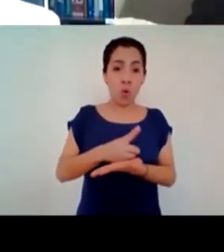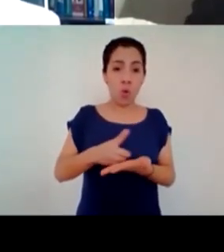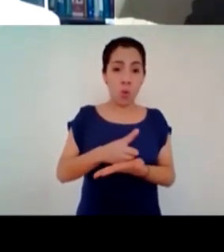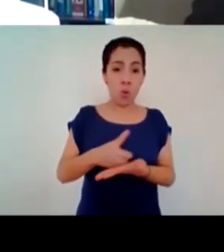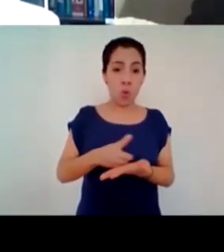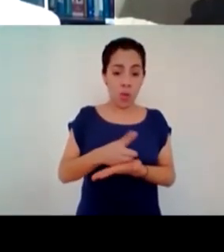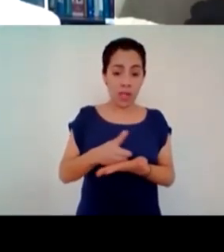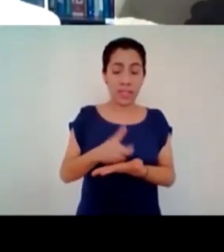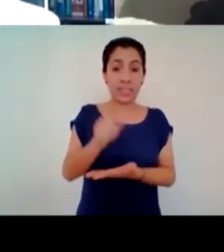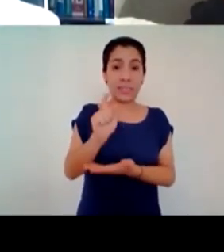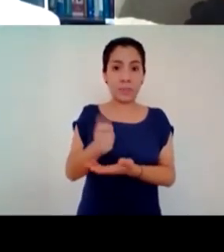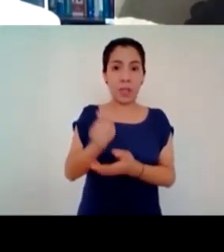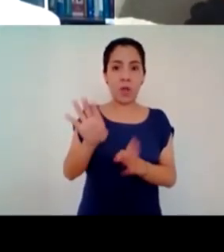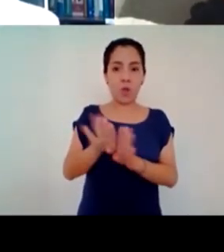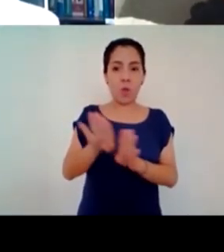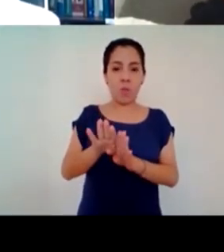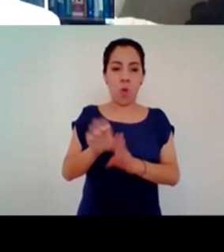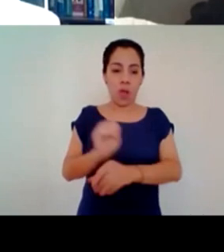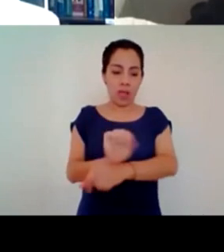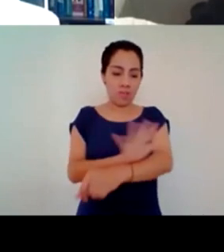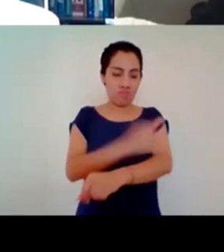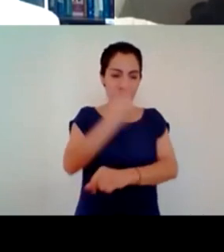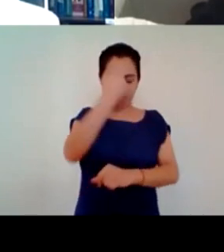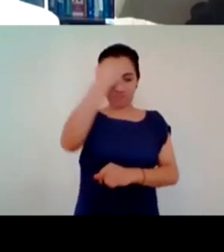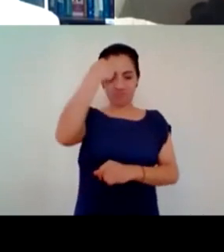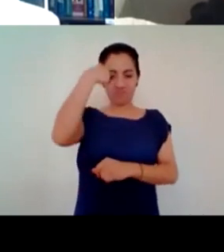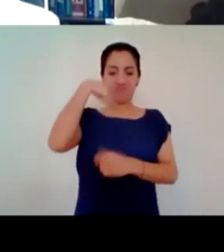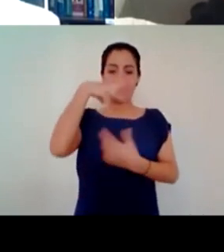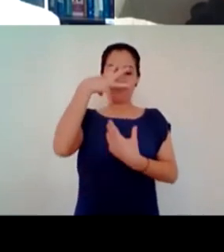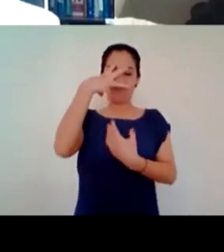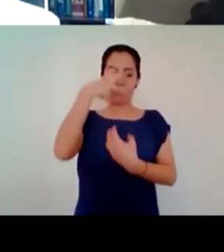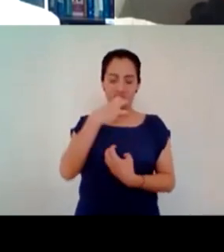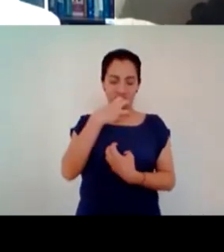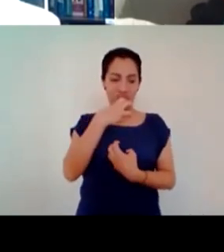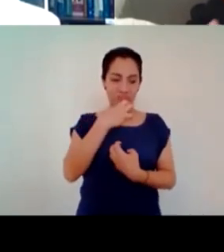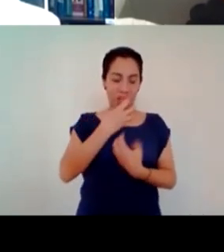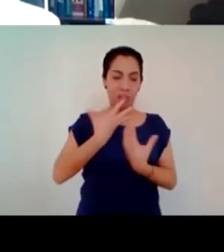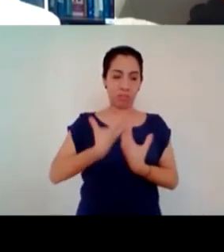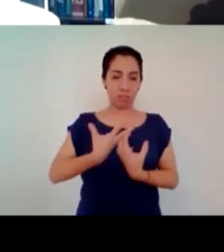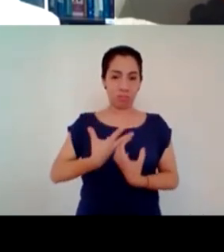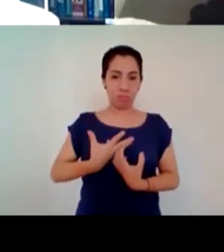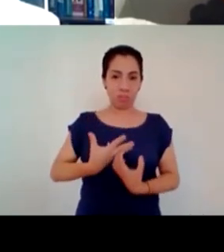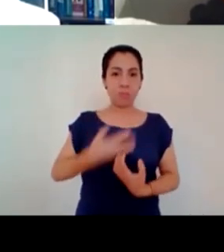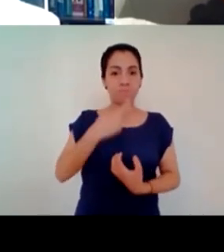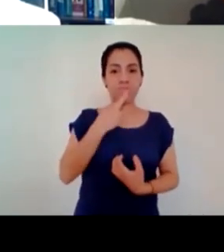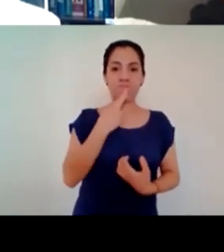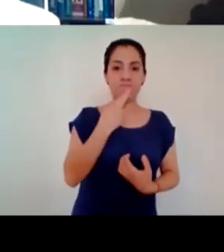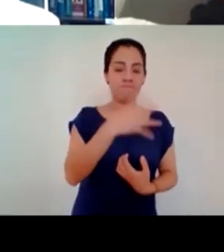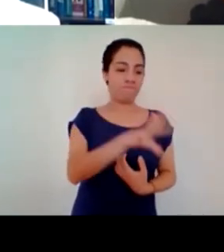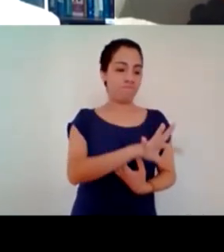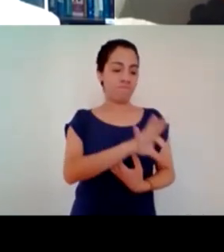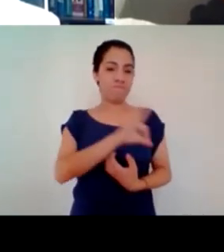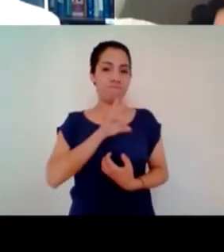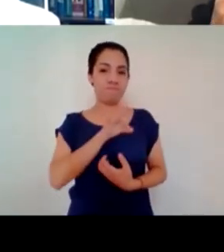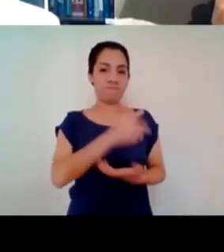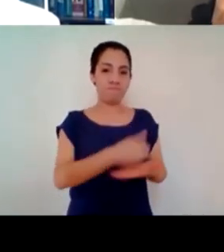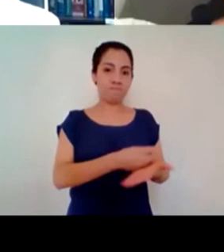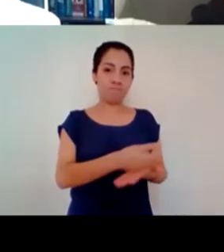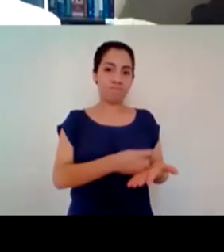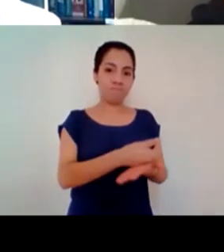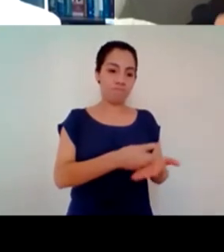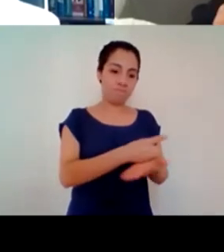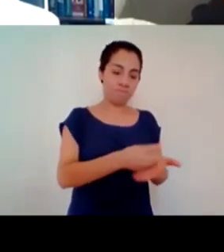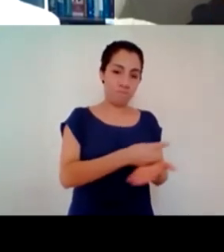como la tapadera emocional para estos chavos. Sí es importante mencionar que no existe un modelo